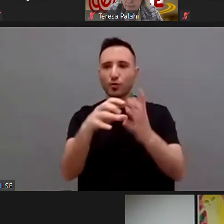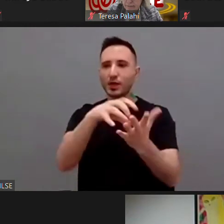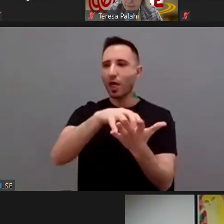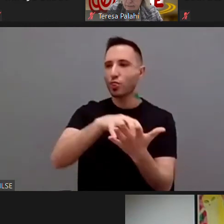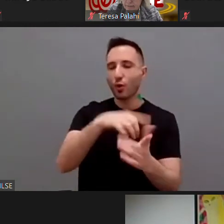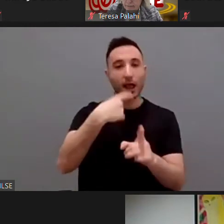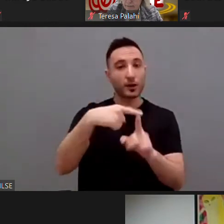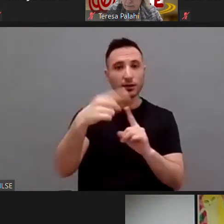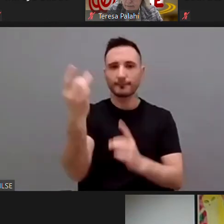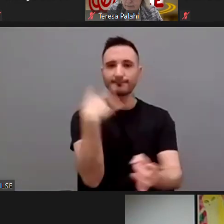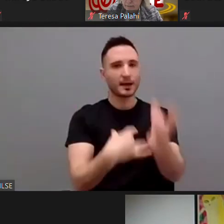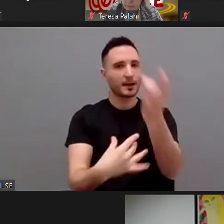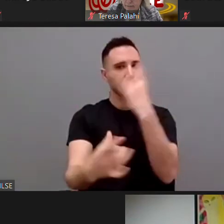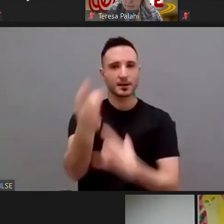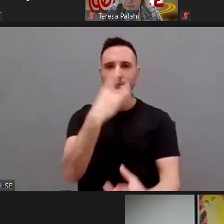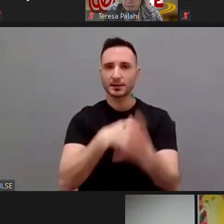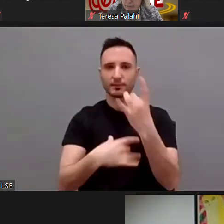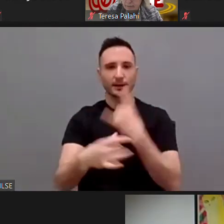a los